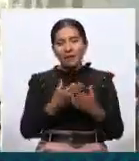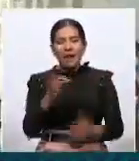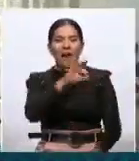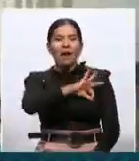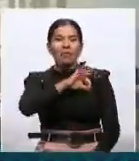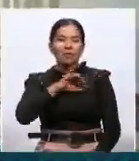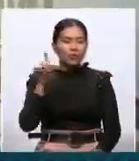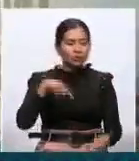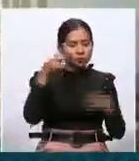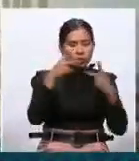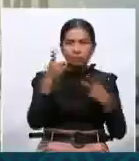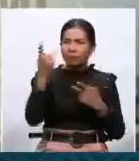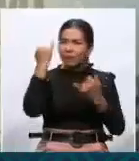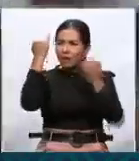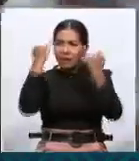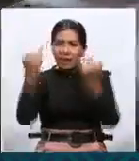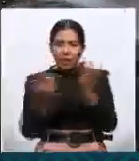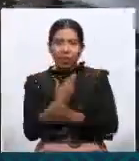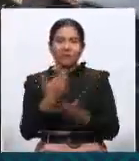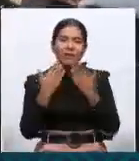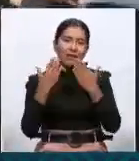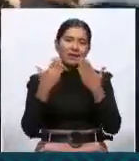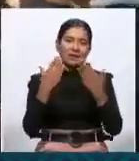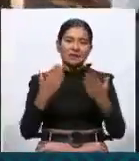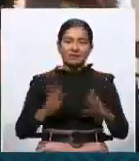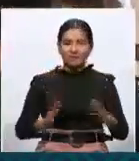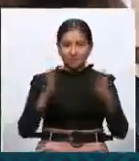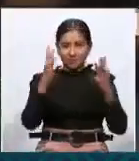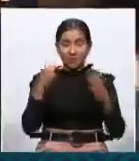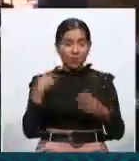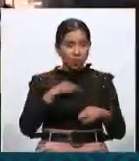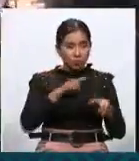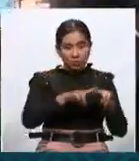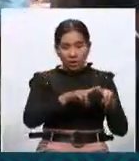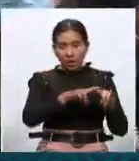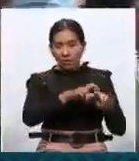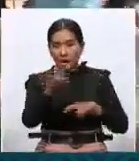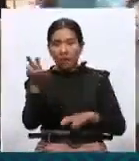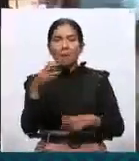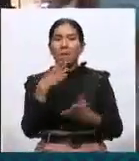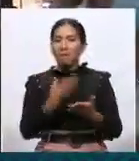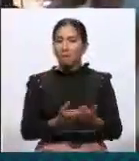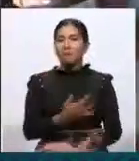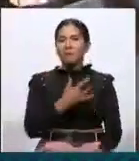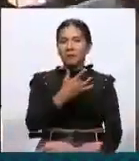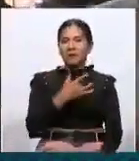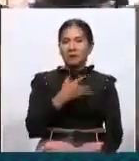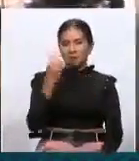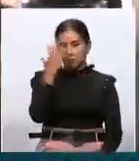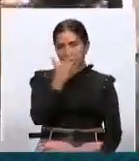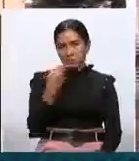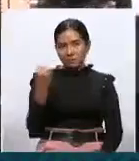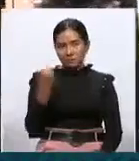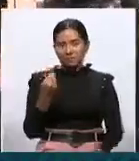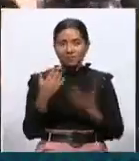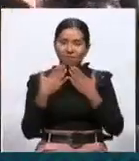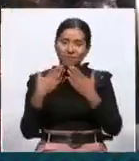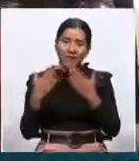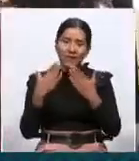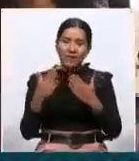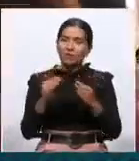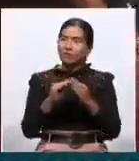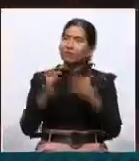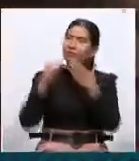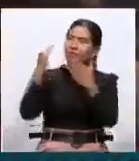por las iniciativas nuevas que anda haciendo. Bien se siente. ¿Qué le han dicho este sacado? Bien, gracias. Le agradecimos